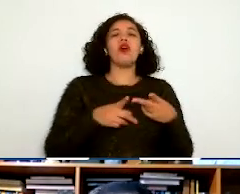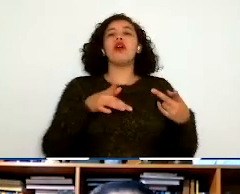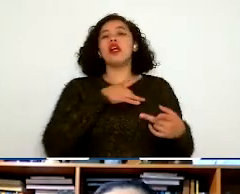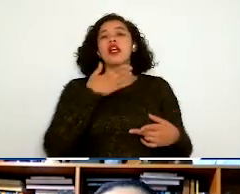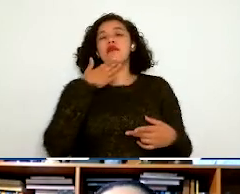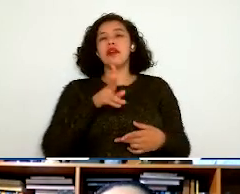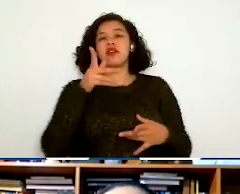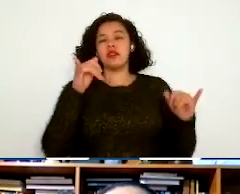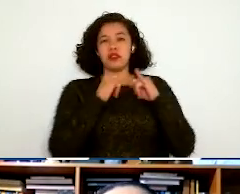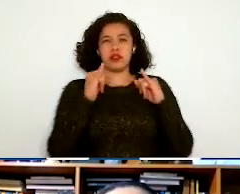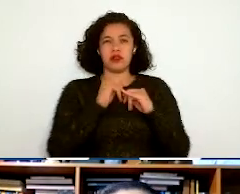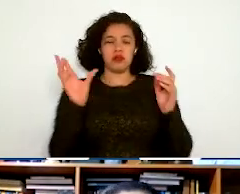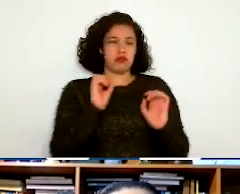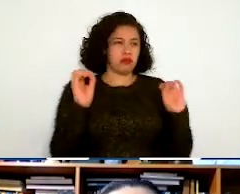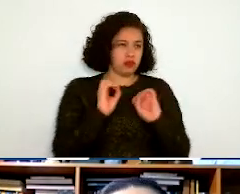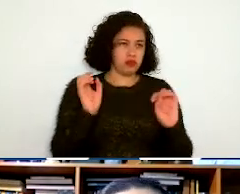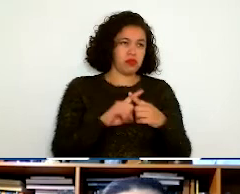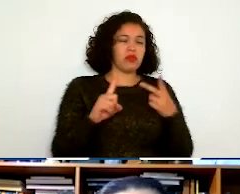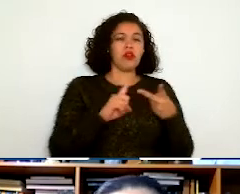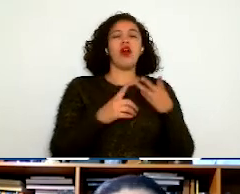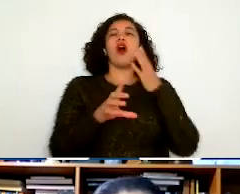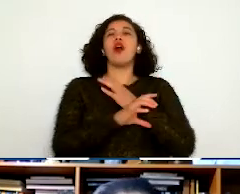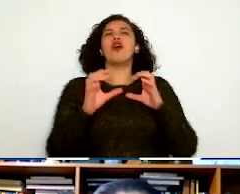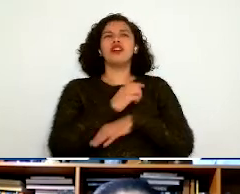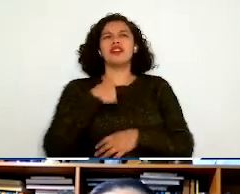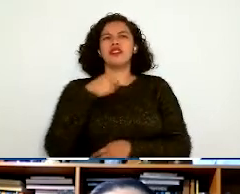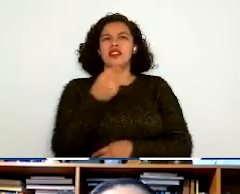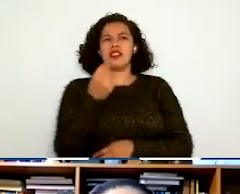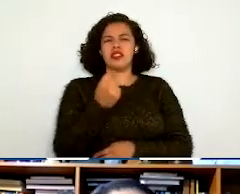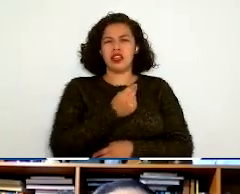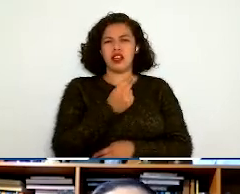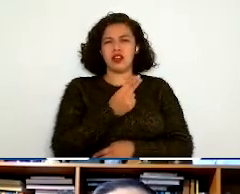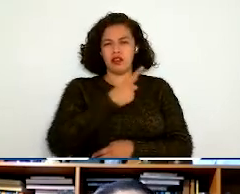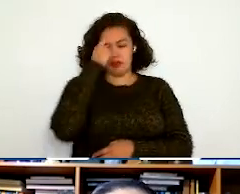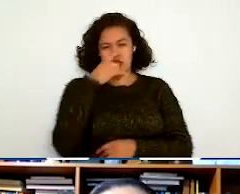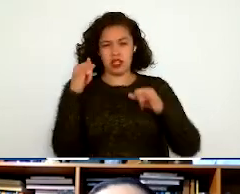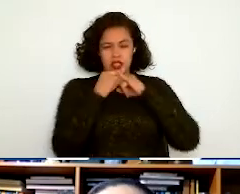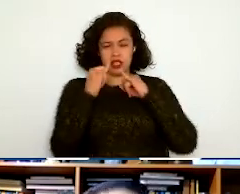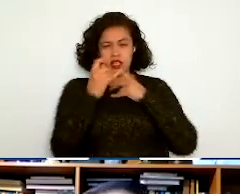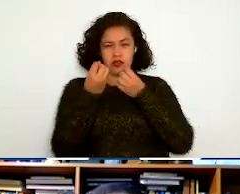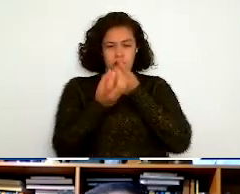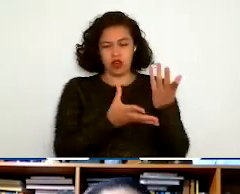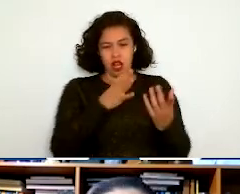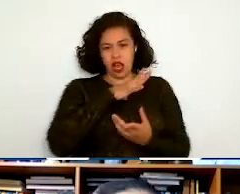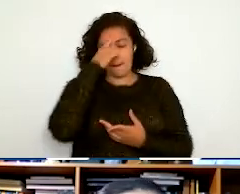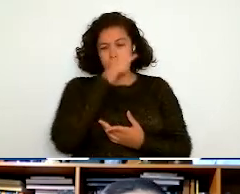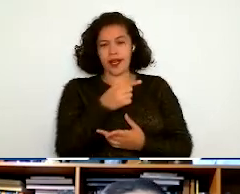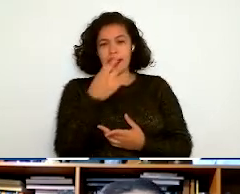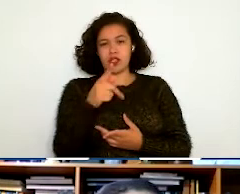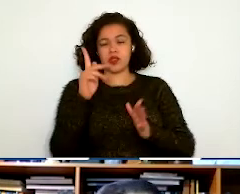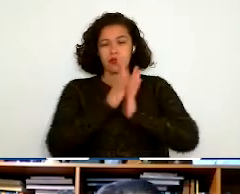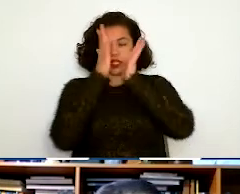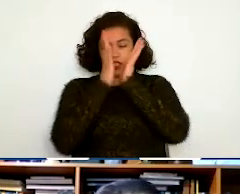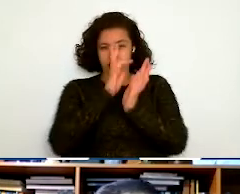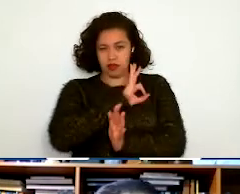reconfortado en su institución, no se siente con los elementos necesarios que la misma institución le da para poder realizar su